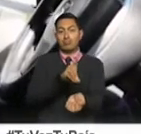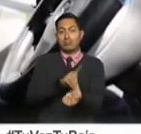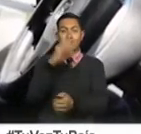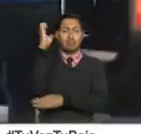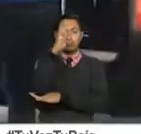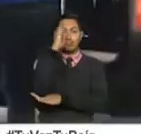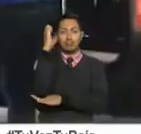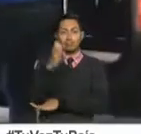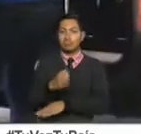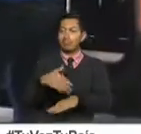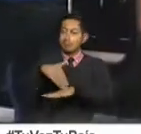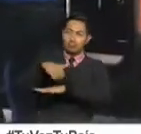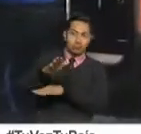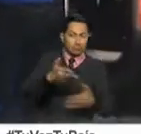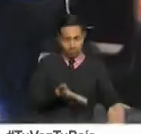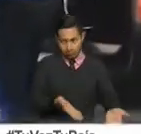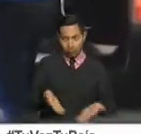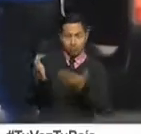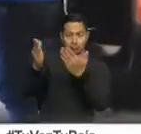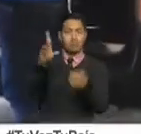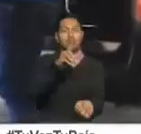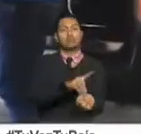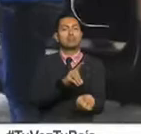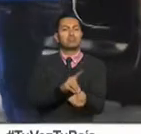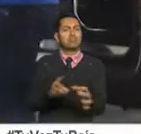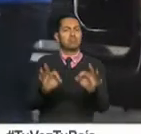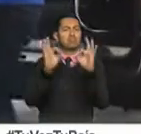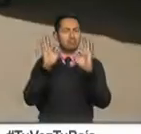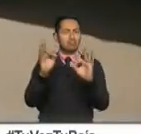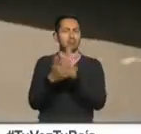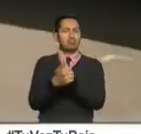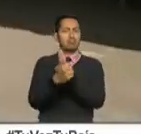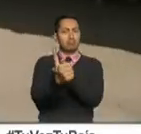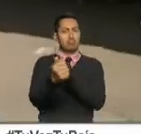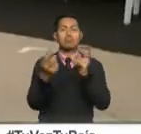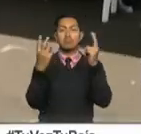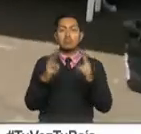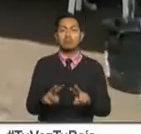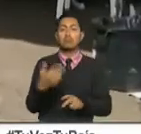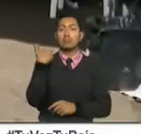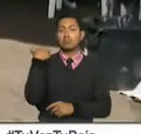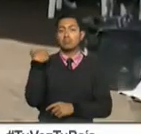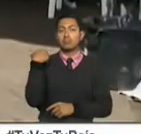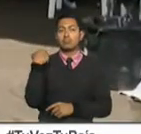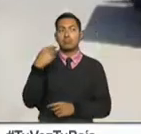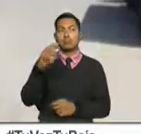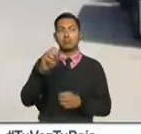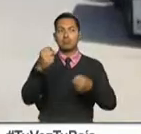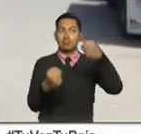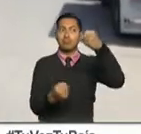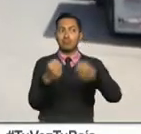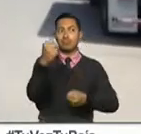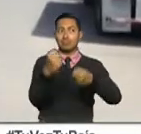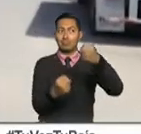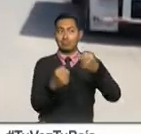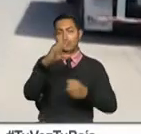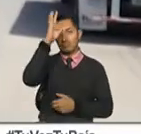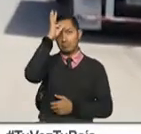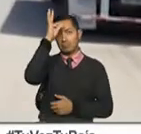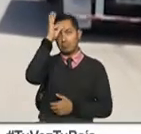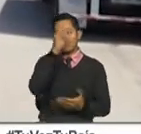emergencia, que además de contar con profesionales debidamente capacitados, cuenta también con unidades de salud y hospitales